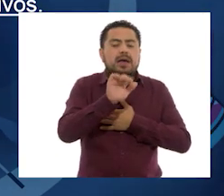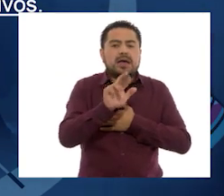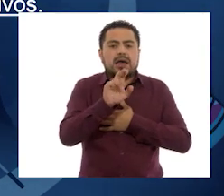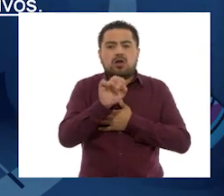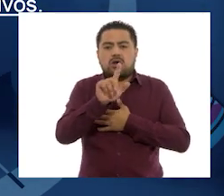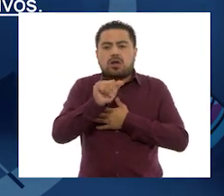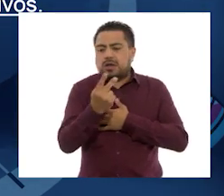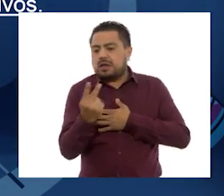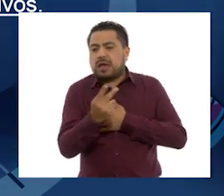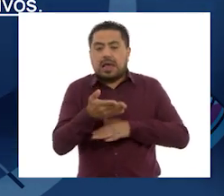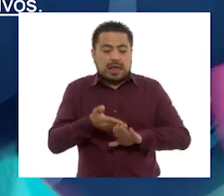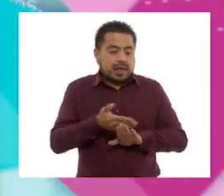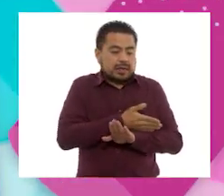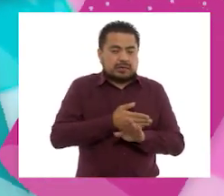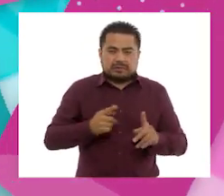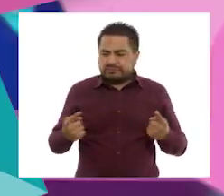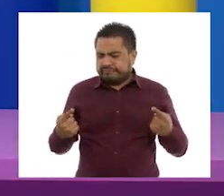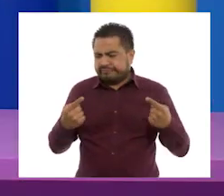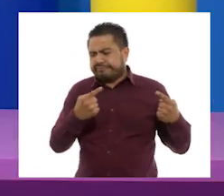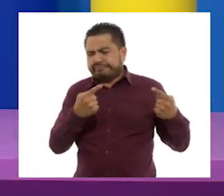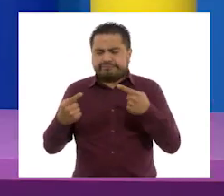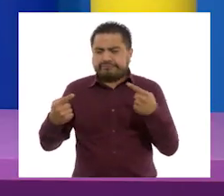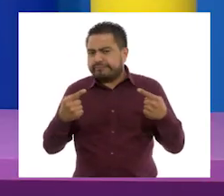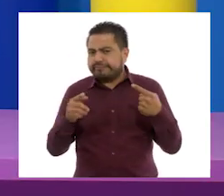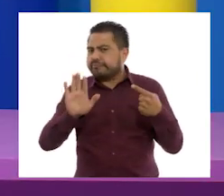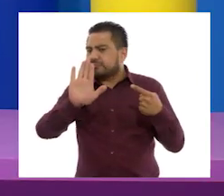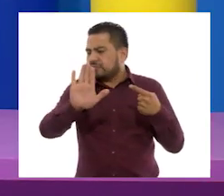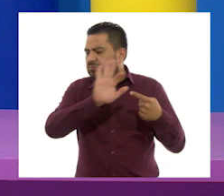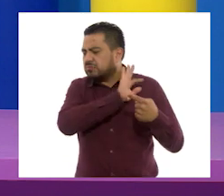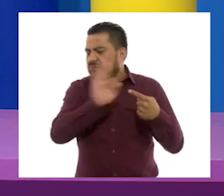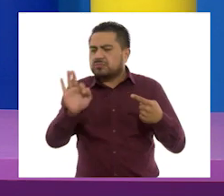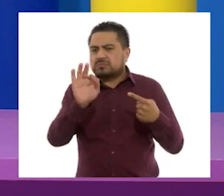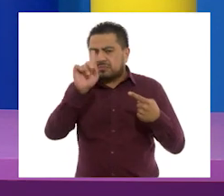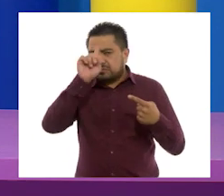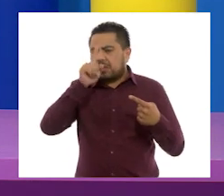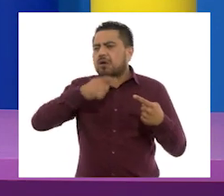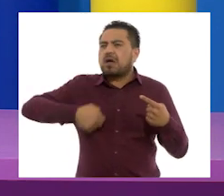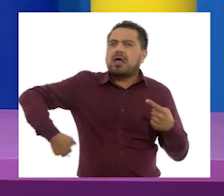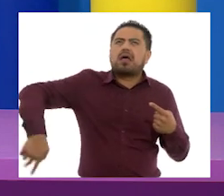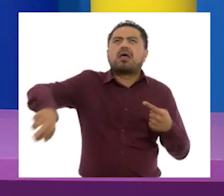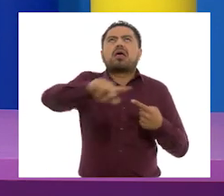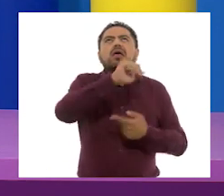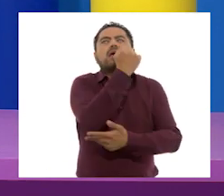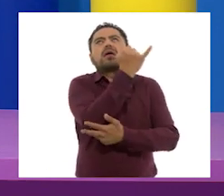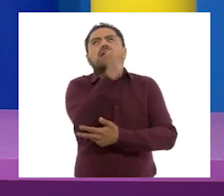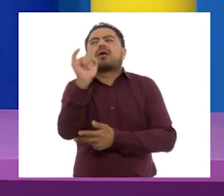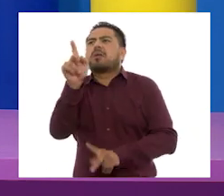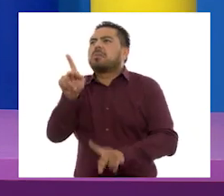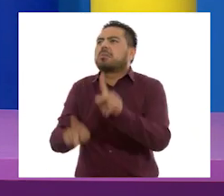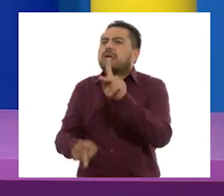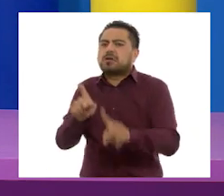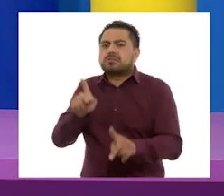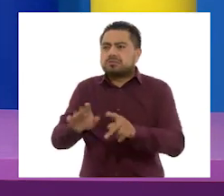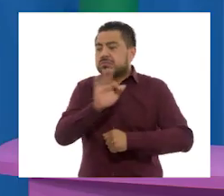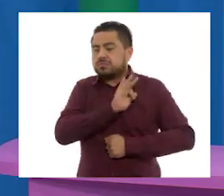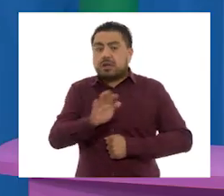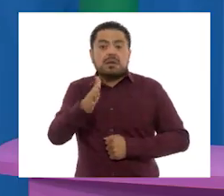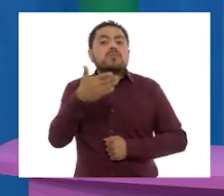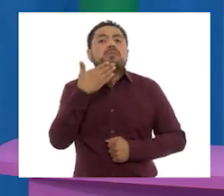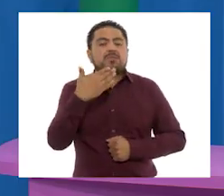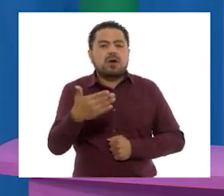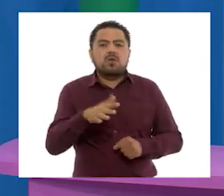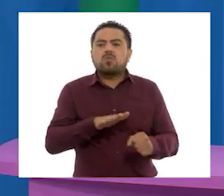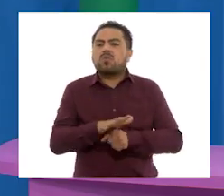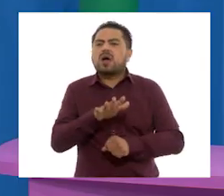que antes de pelearse, pues, den una vueltecita al jardín y platiquen. Muy bien. ¿Y